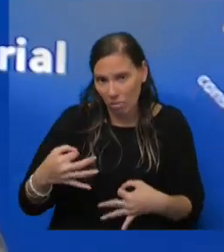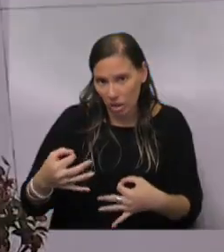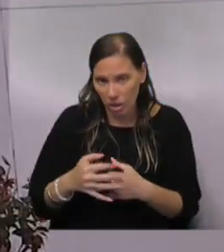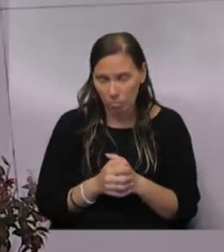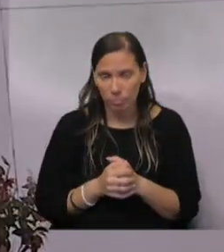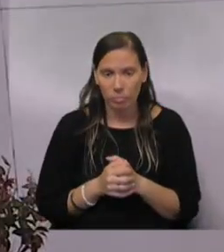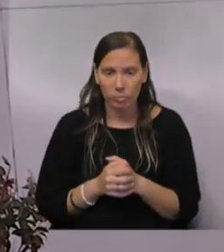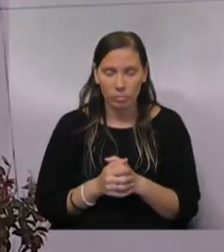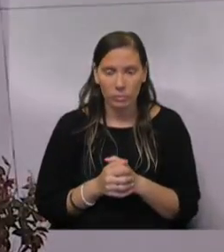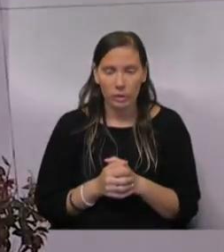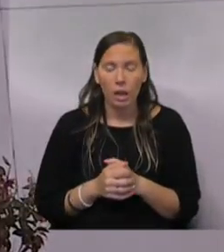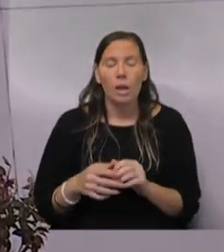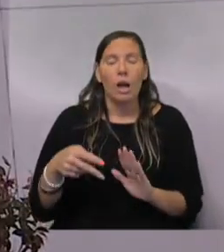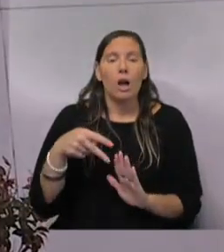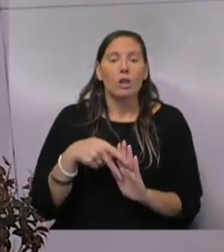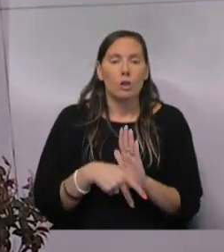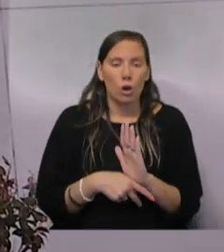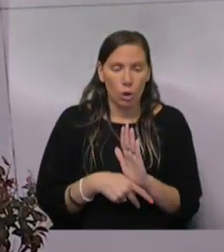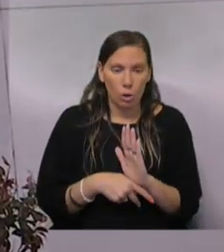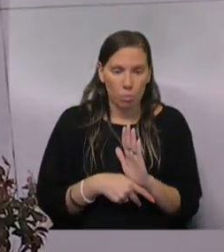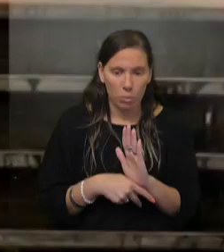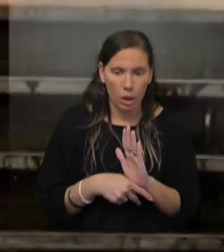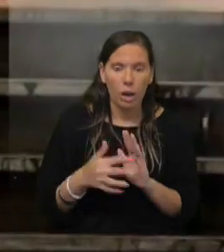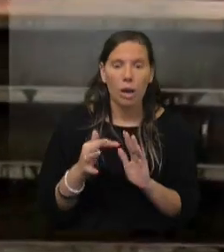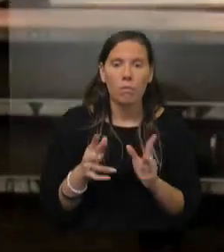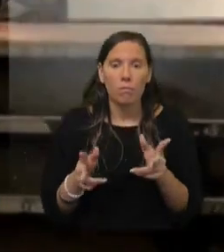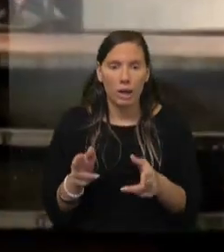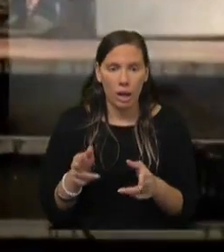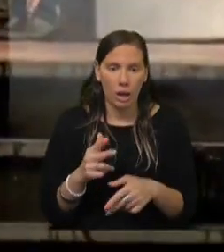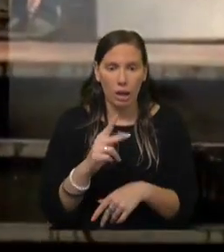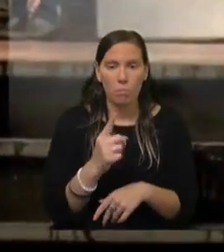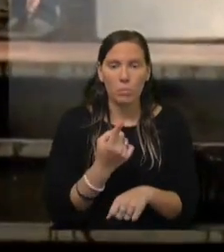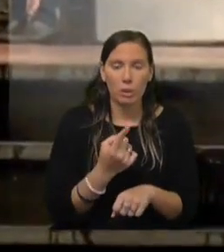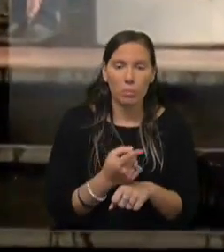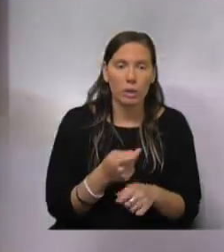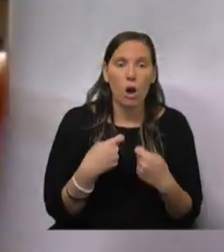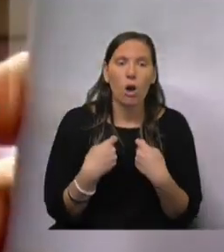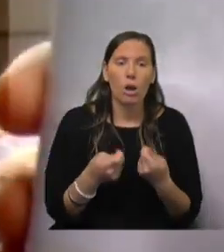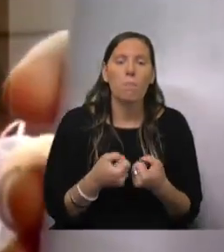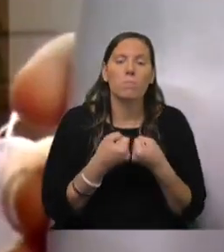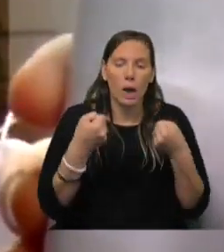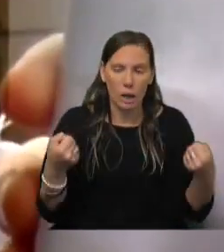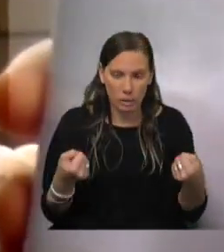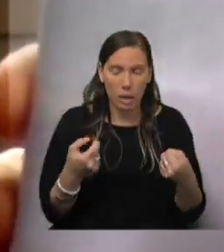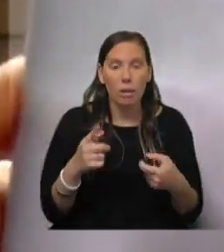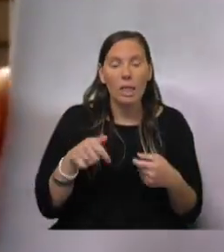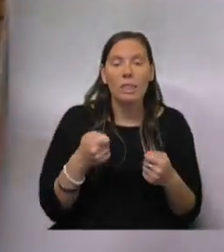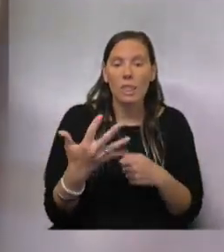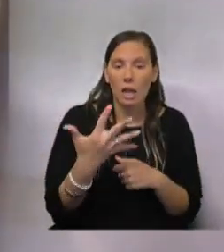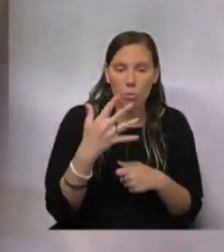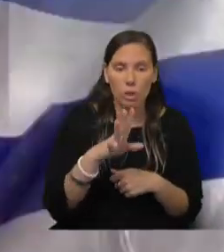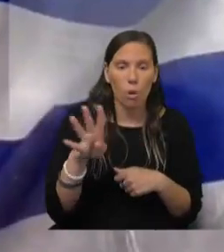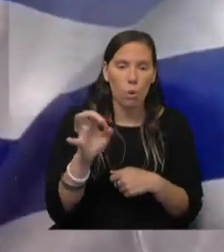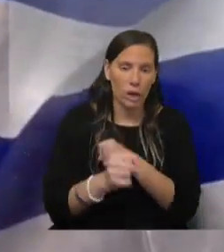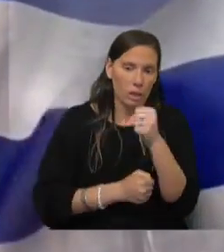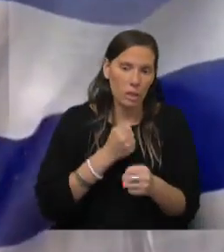tenía la norma contempla tres franjas en primer lugar la extinción del crédito para quienes contrajeron la deuda hace 40